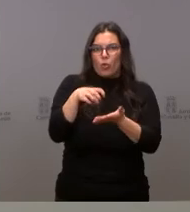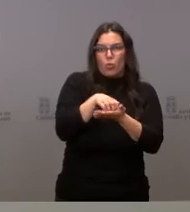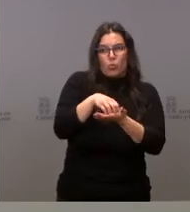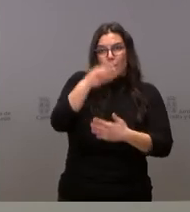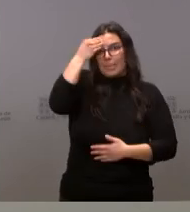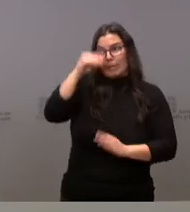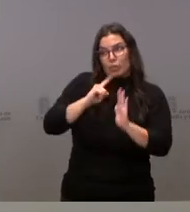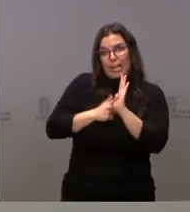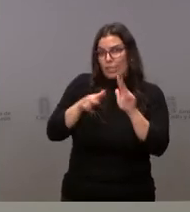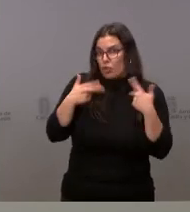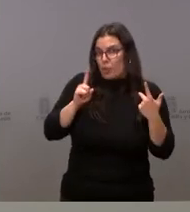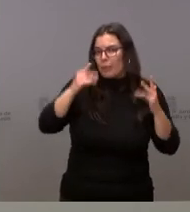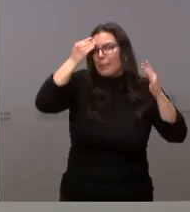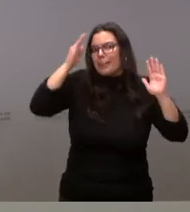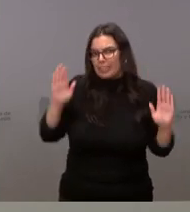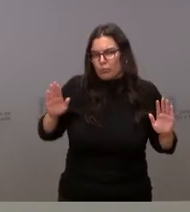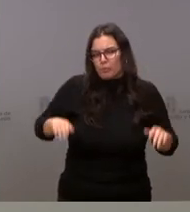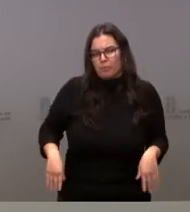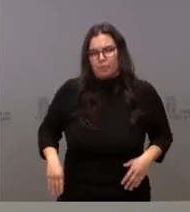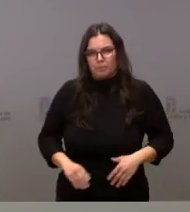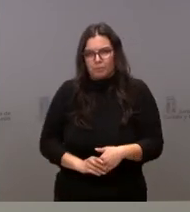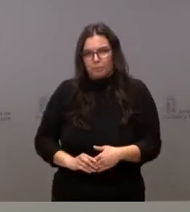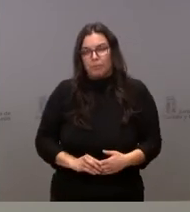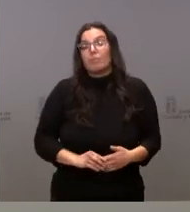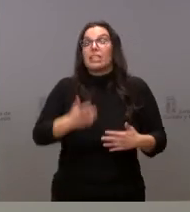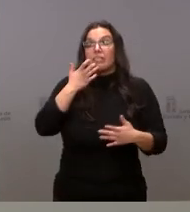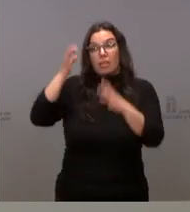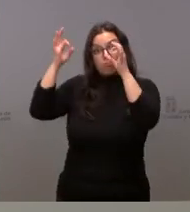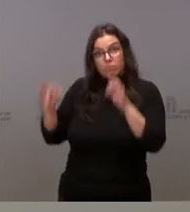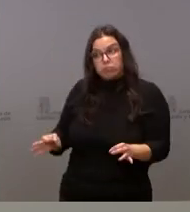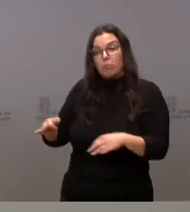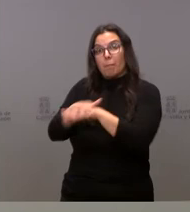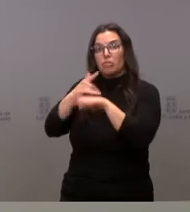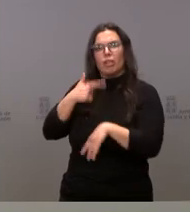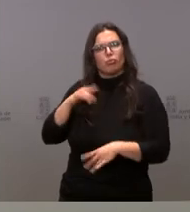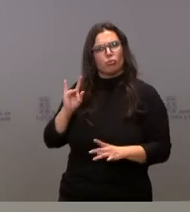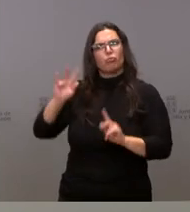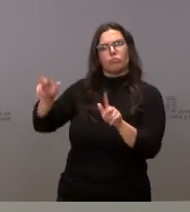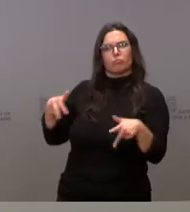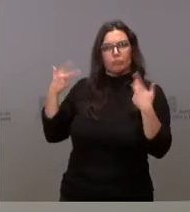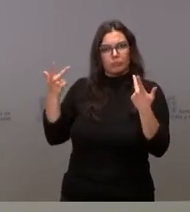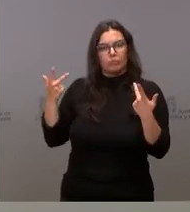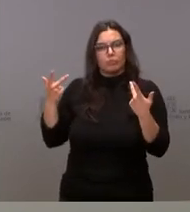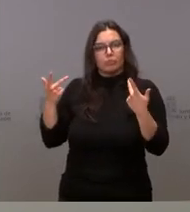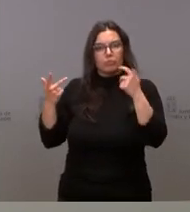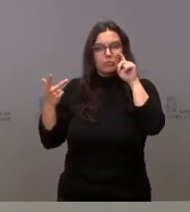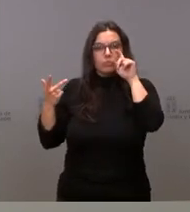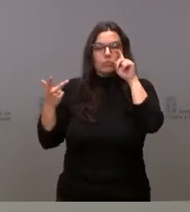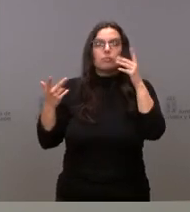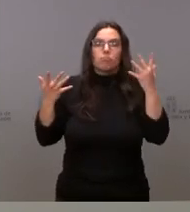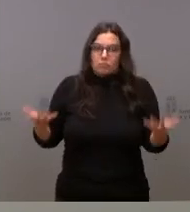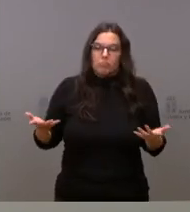cobertura legal suficiente si es así si se nos autoriza a hacerlo mediante una autorización